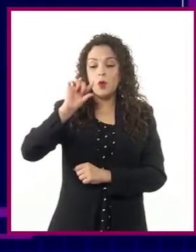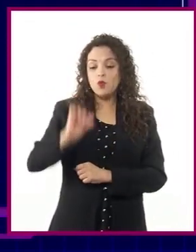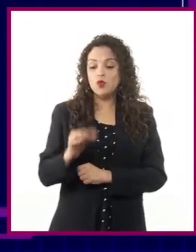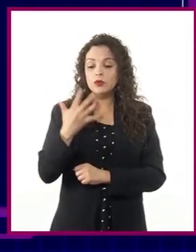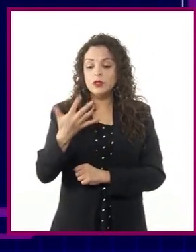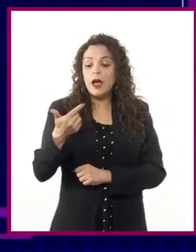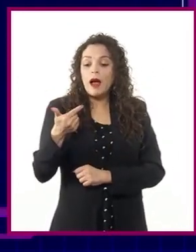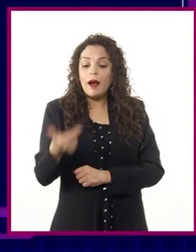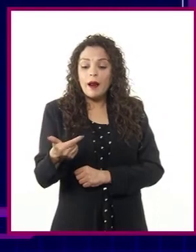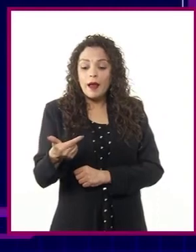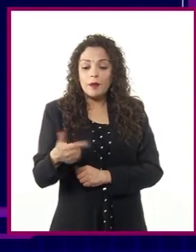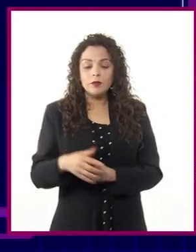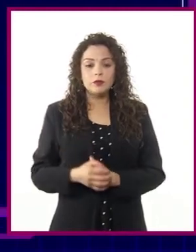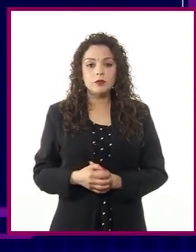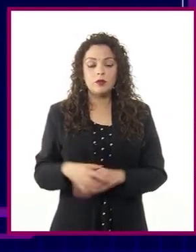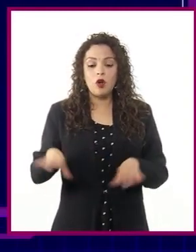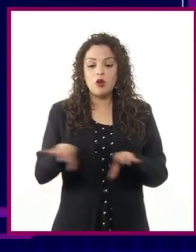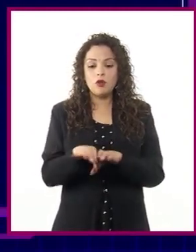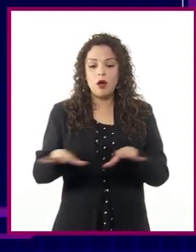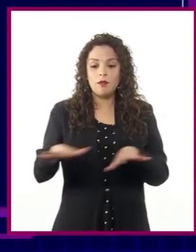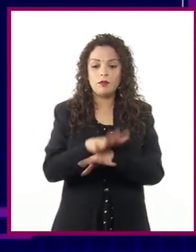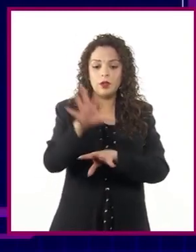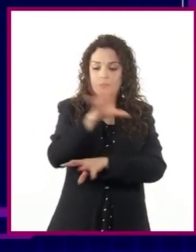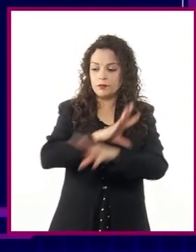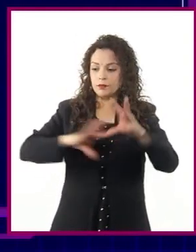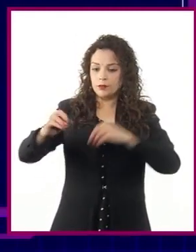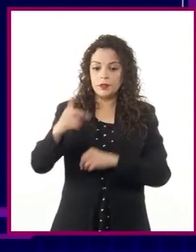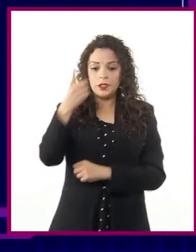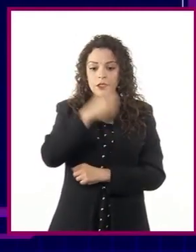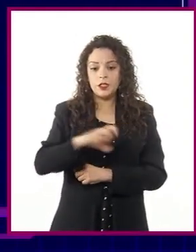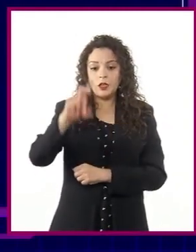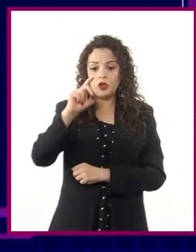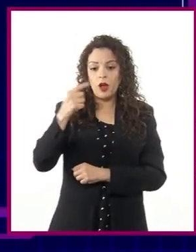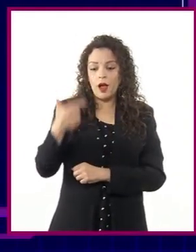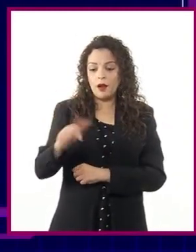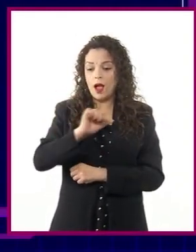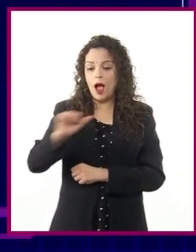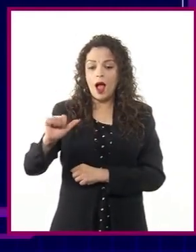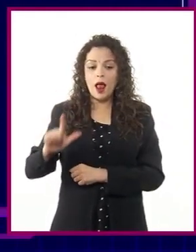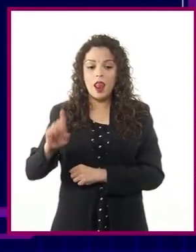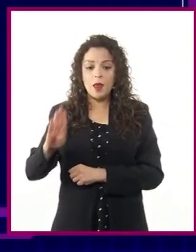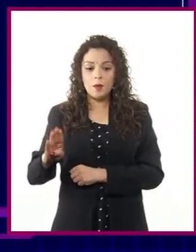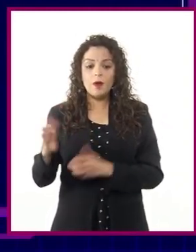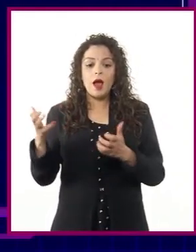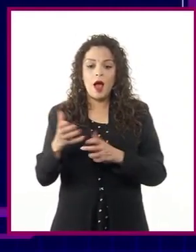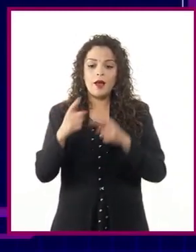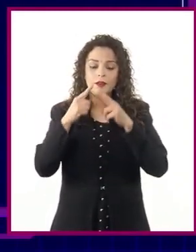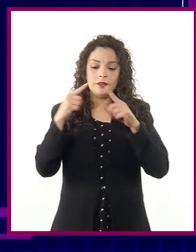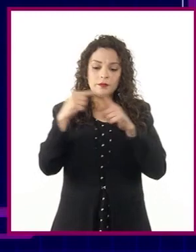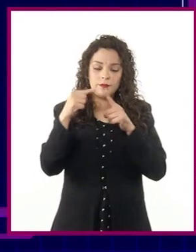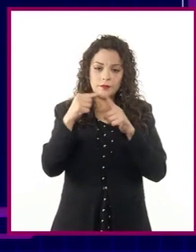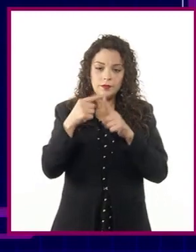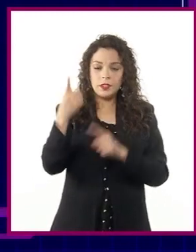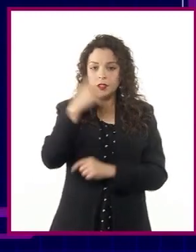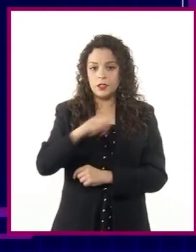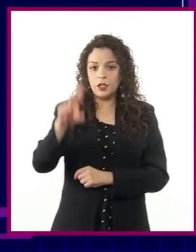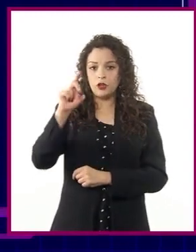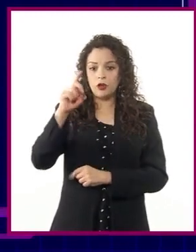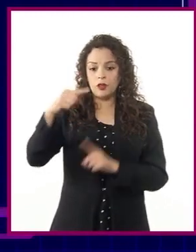1585.5 gramos, y para pasar 130 gramos a libras se resolvió la división 130